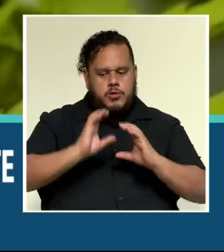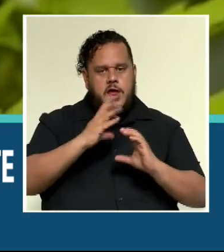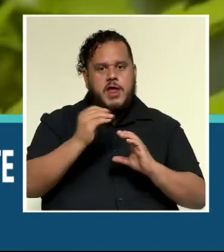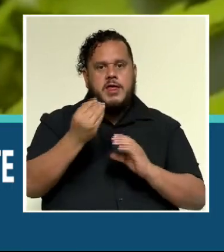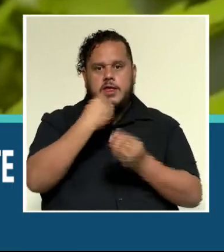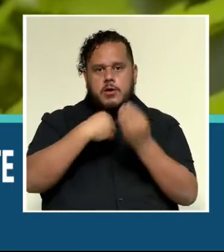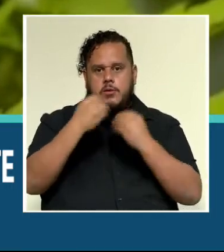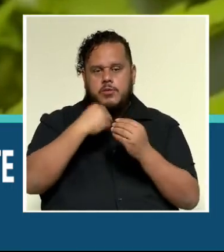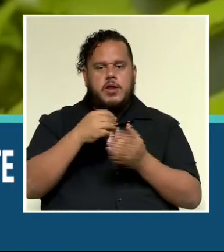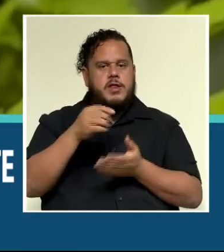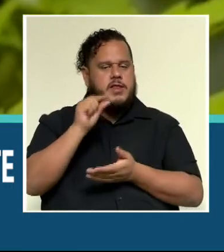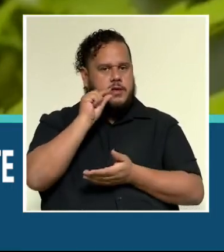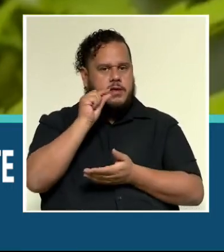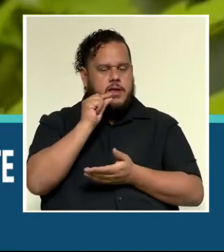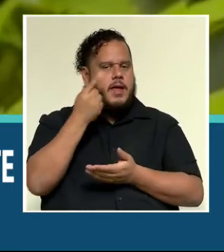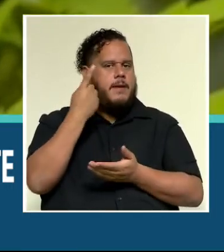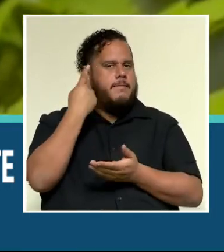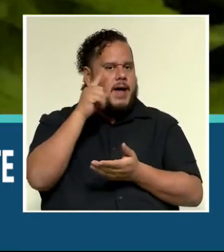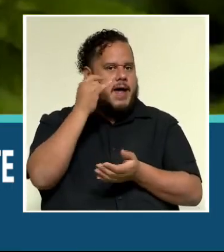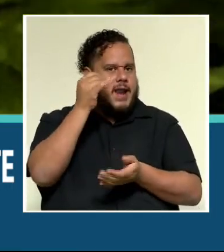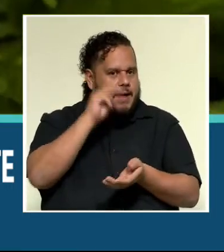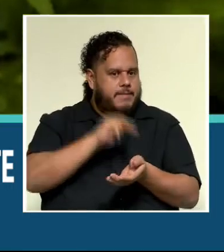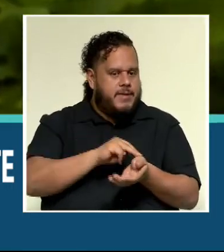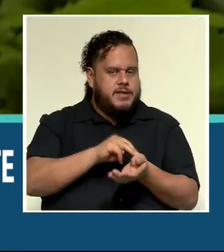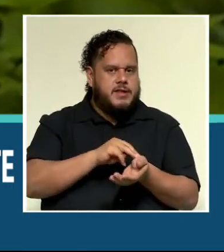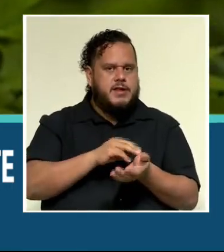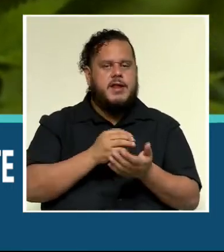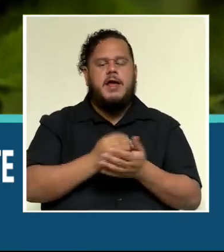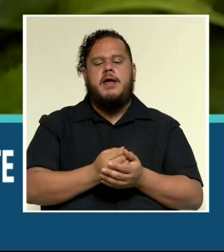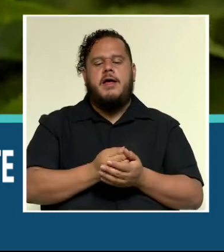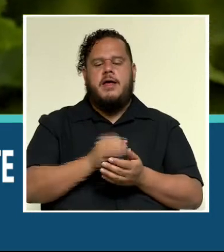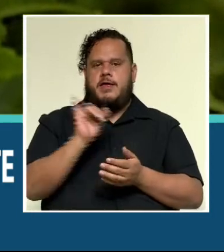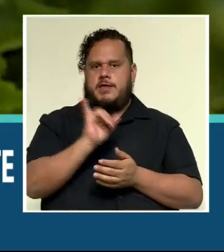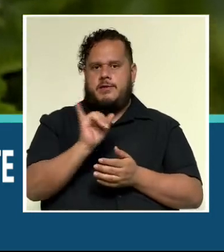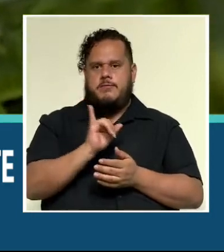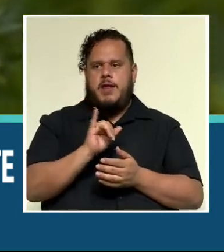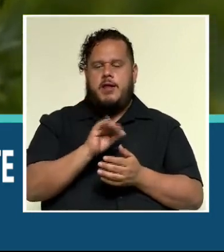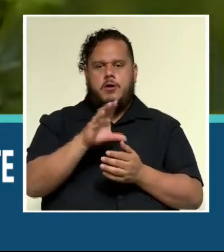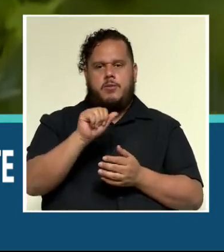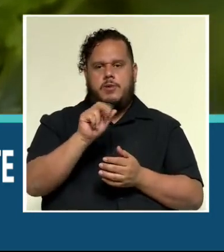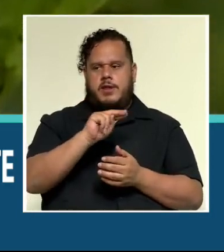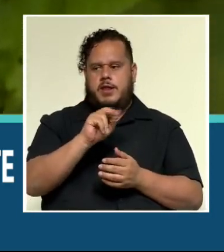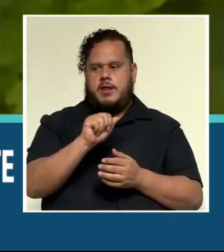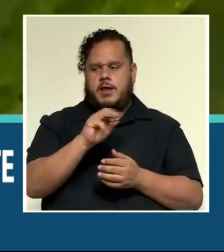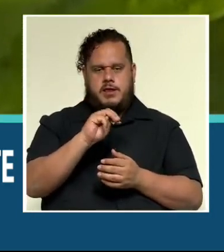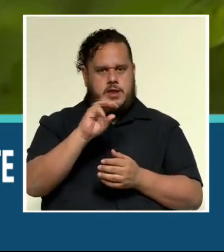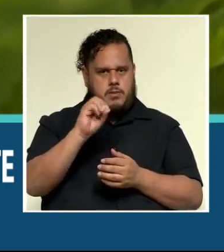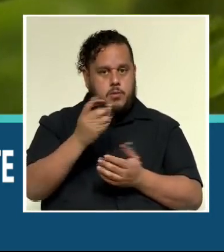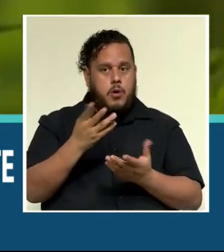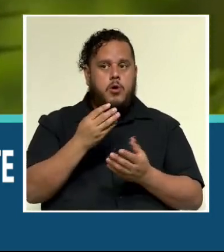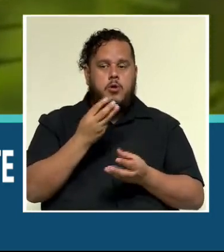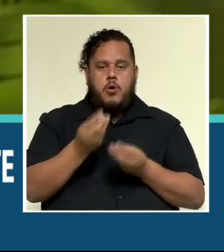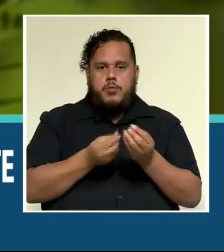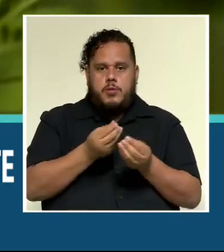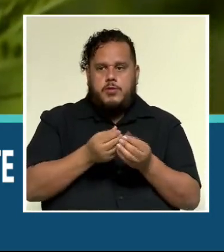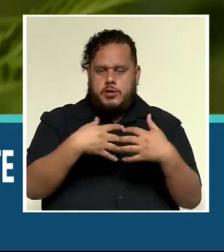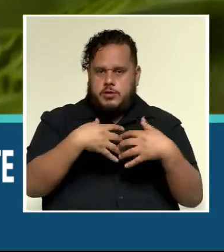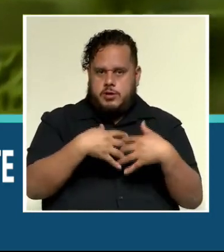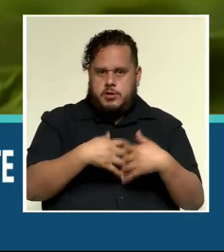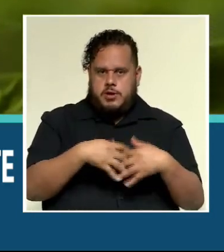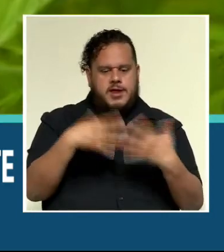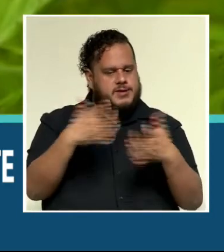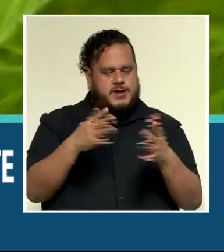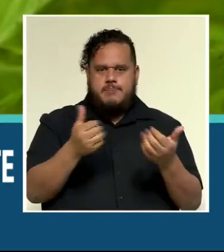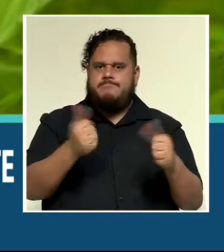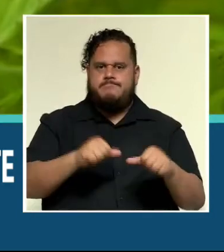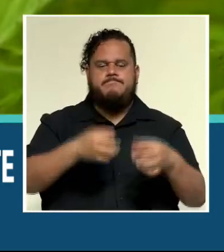del cannabis con fines medicinales y terapéuticos, así como el del cáñamo con propósitos industriales, quedó aprobado de